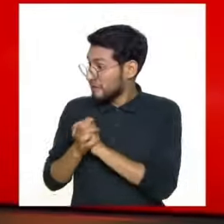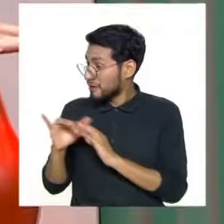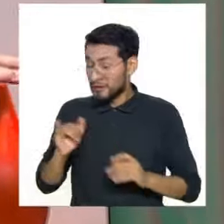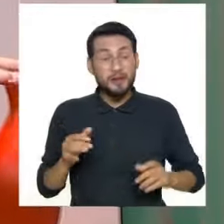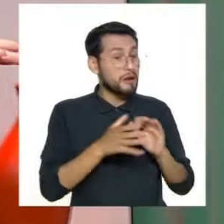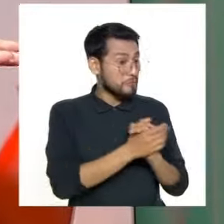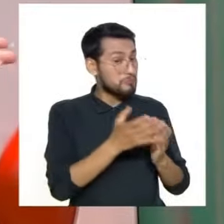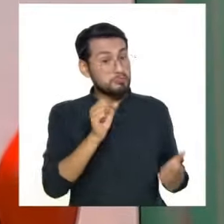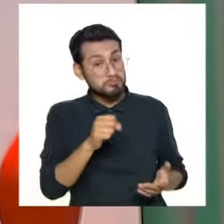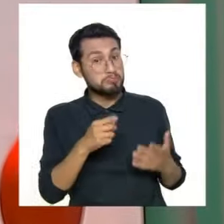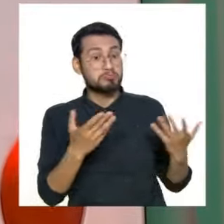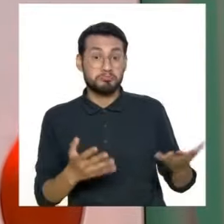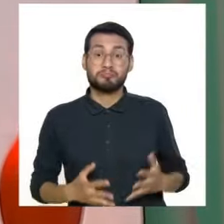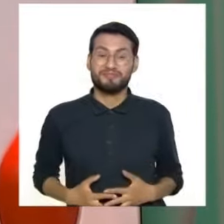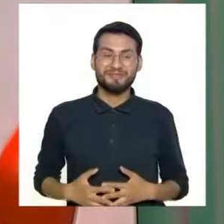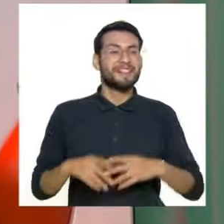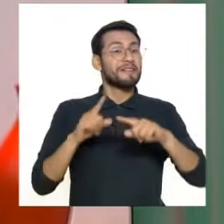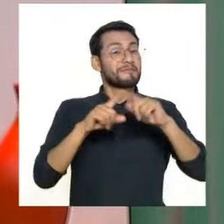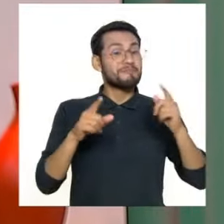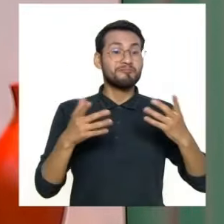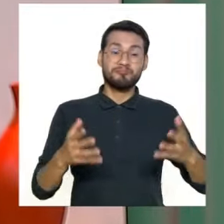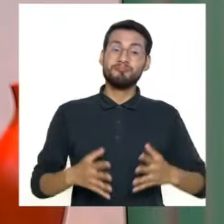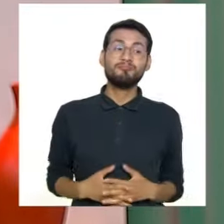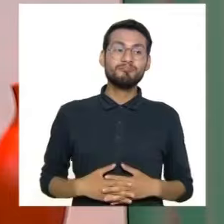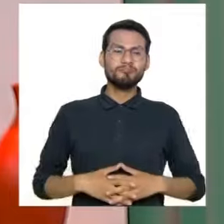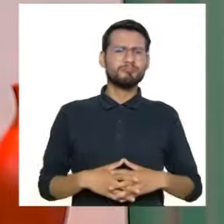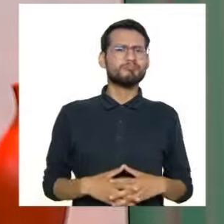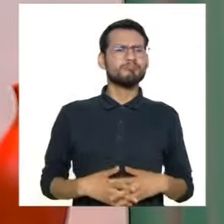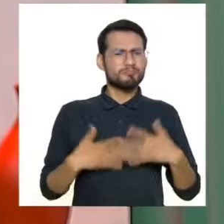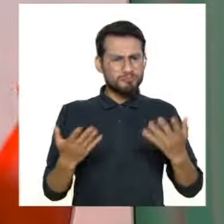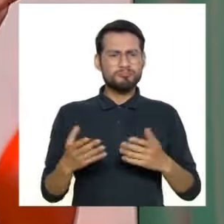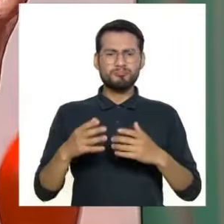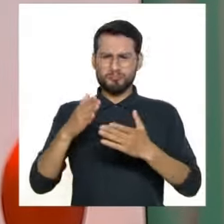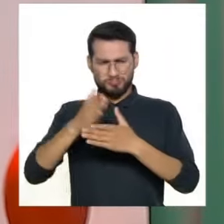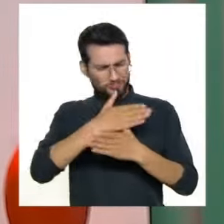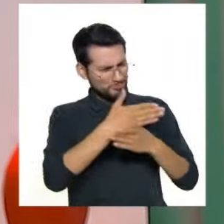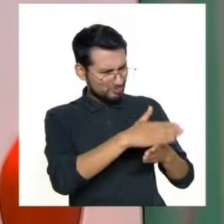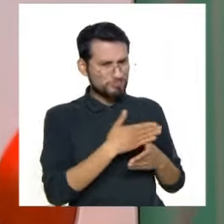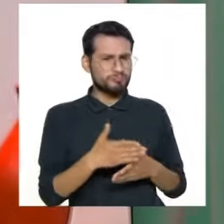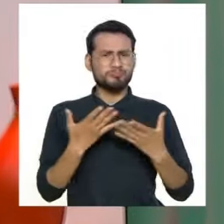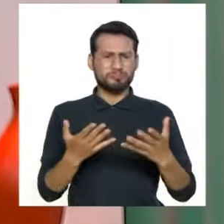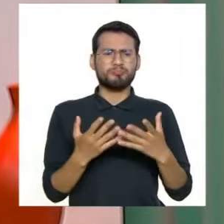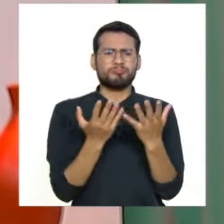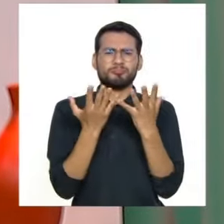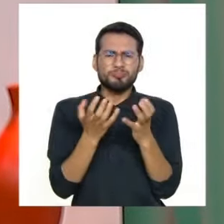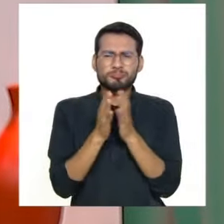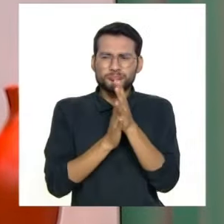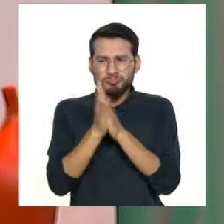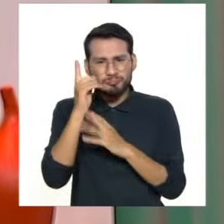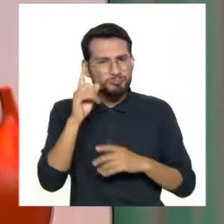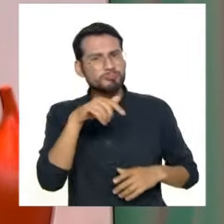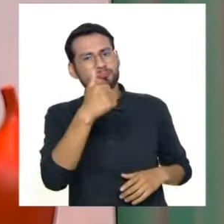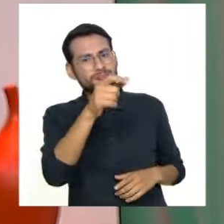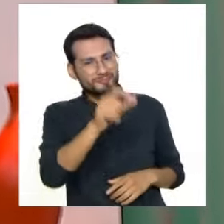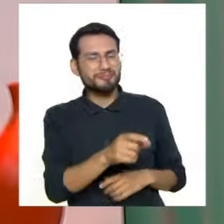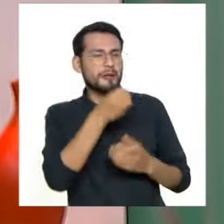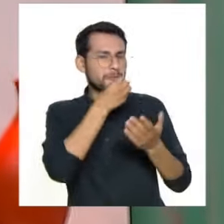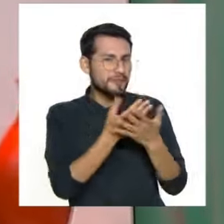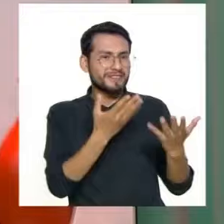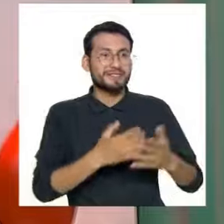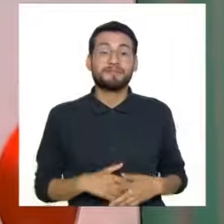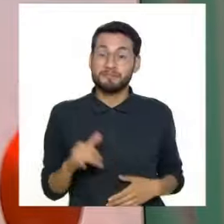tamb por no obviamente pero todo pues con con compartir no con con desearle al otro el bien Y